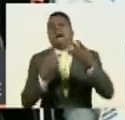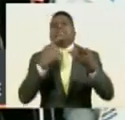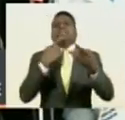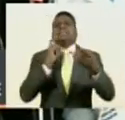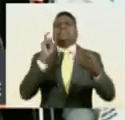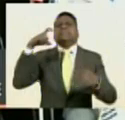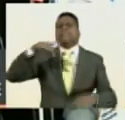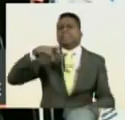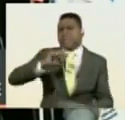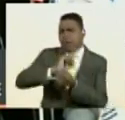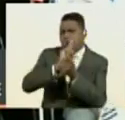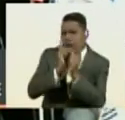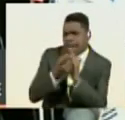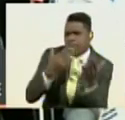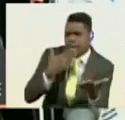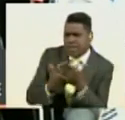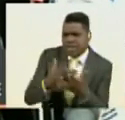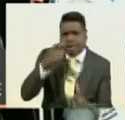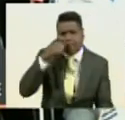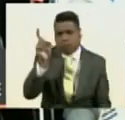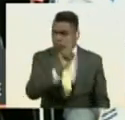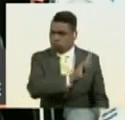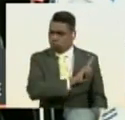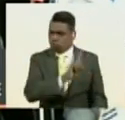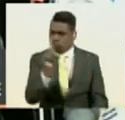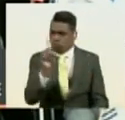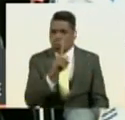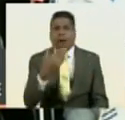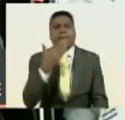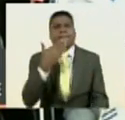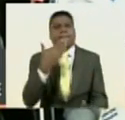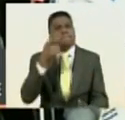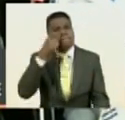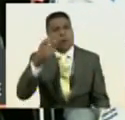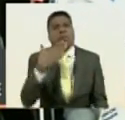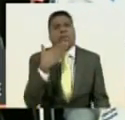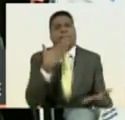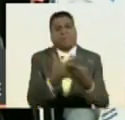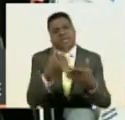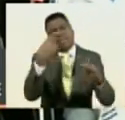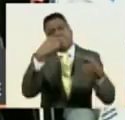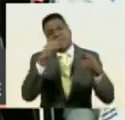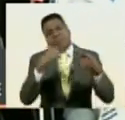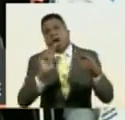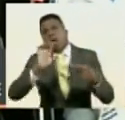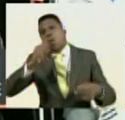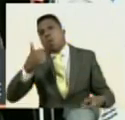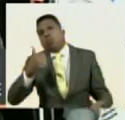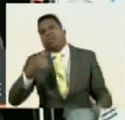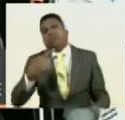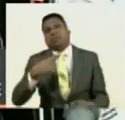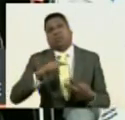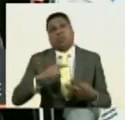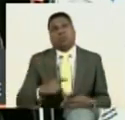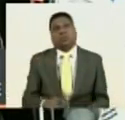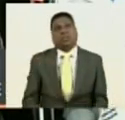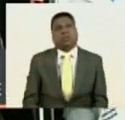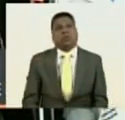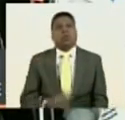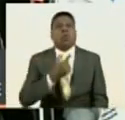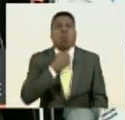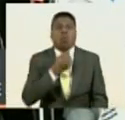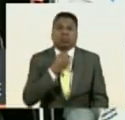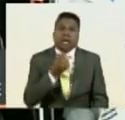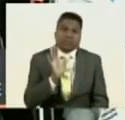necesario, que pide el pueblo. Que el pueblo pide otras cosas, otros aspectos con los cuales nos